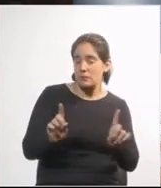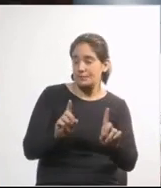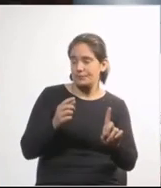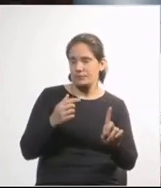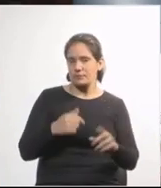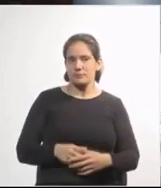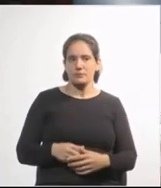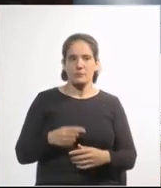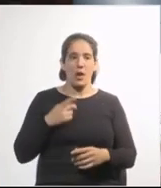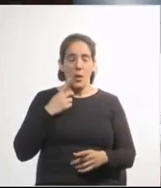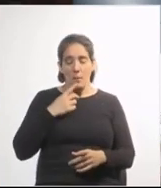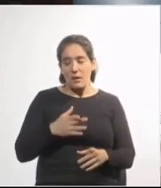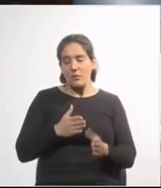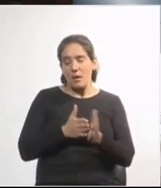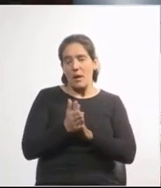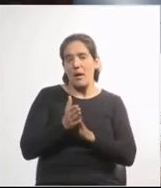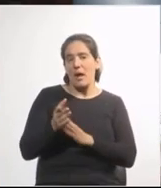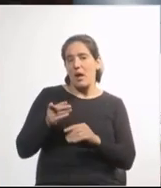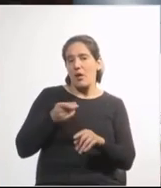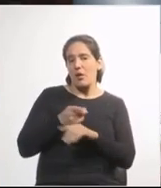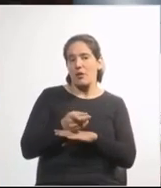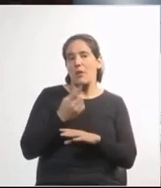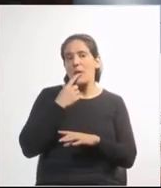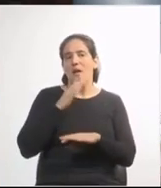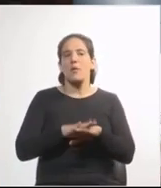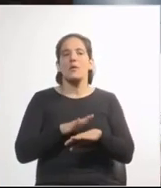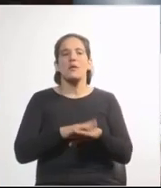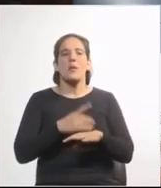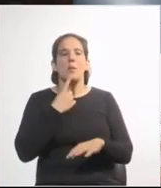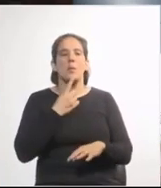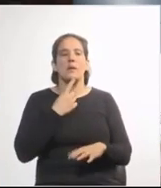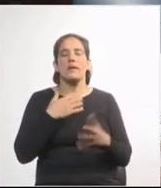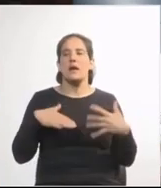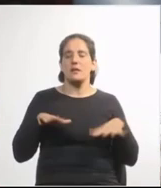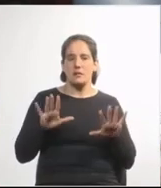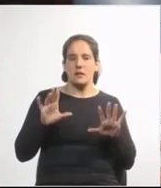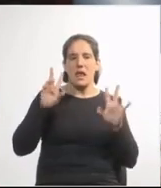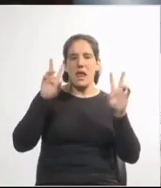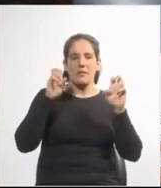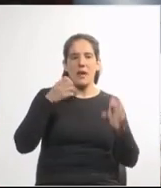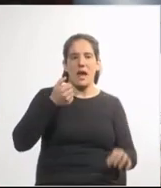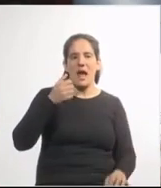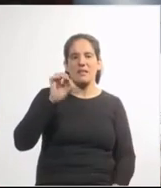combate a los homicidios y las responsabilidades políticas que le cabían por el caso Astesiano.